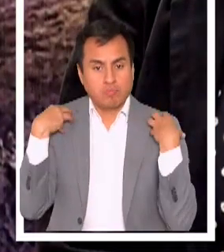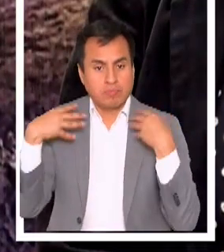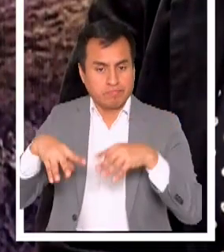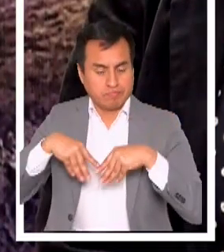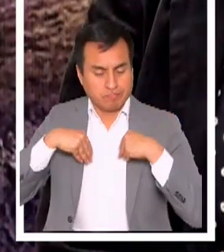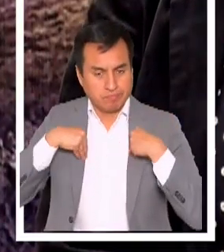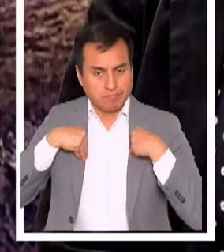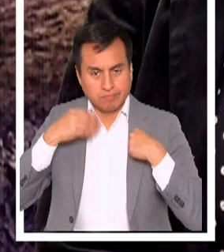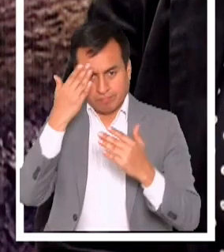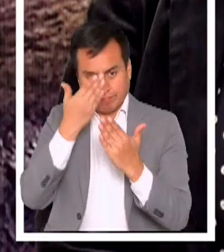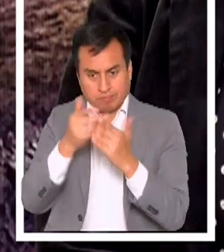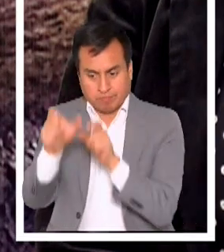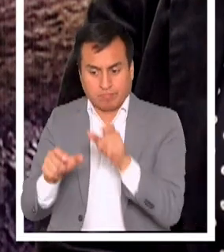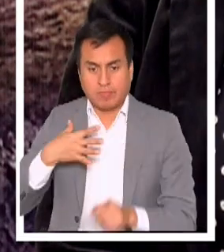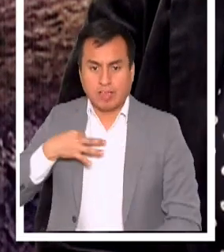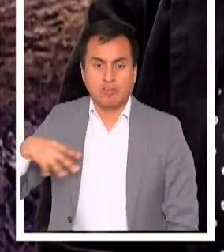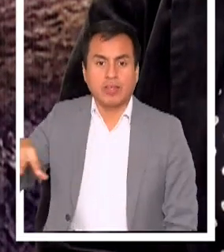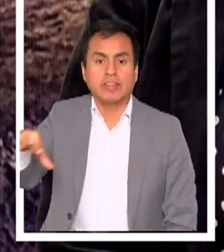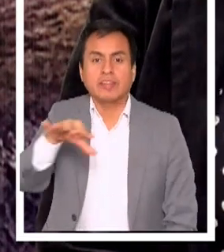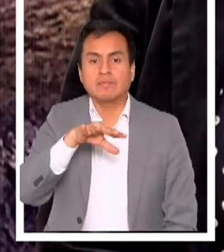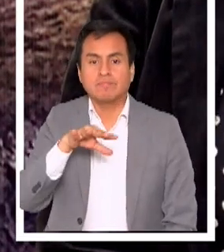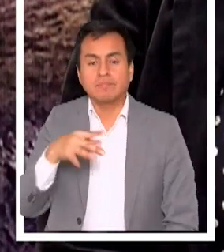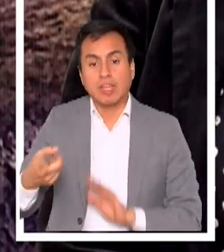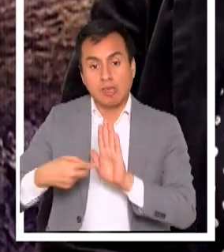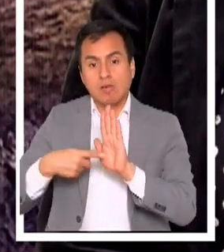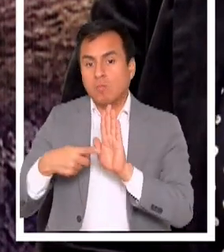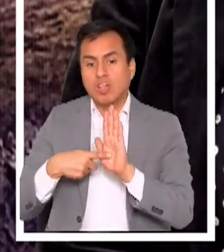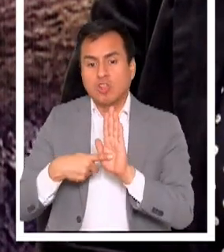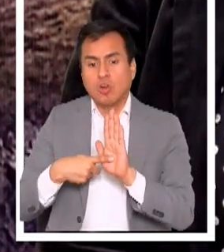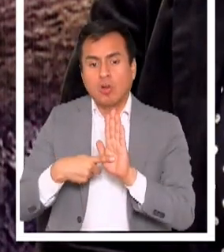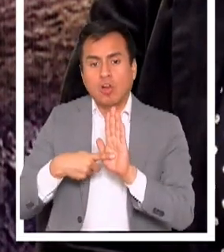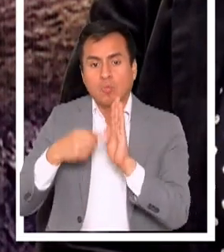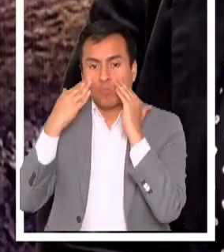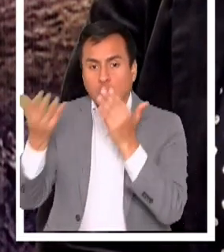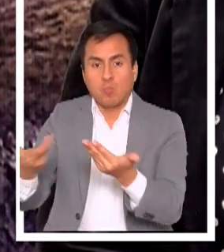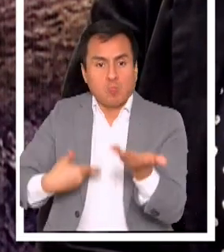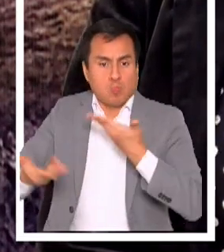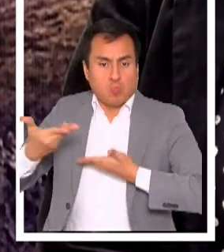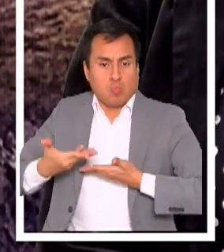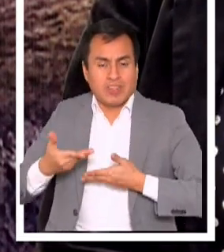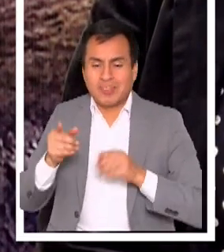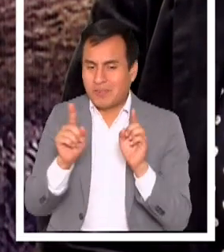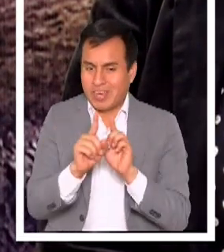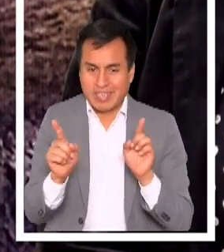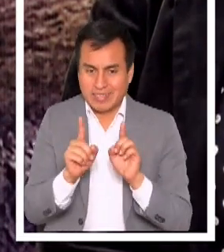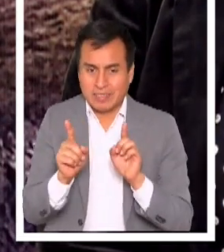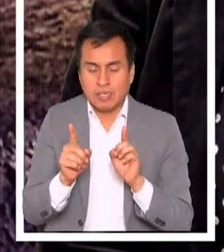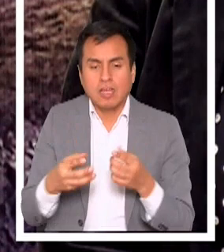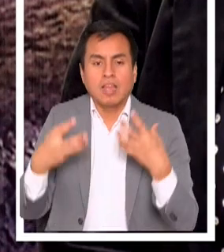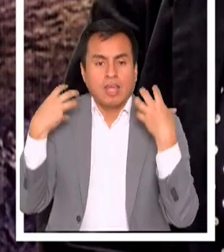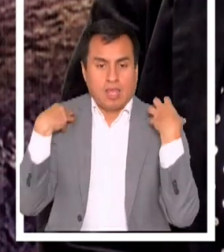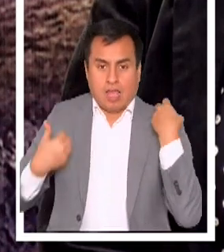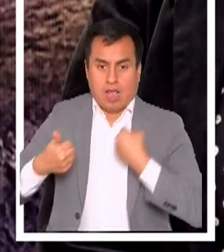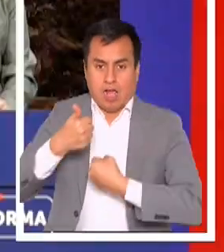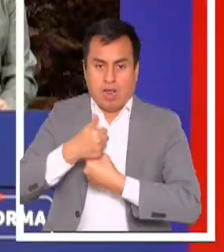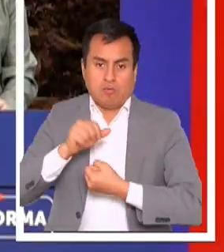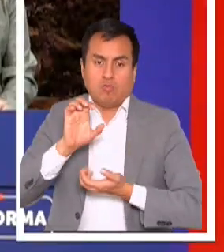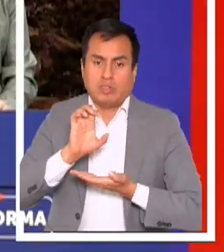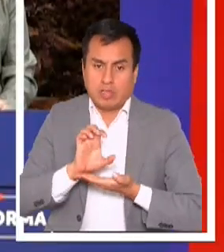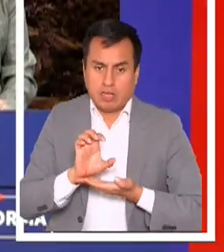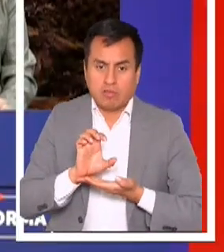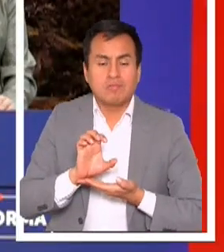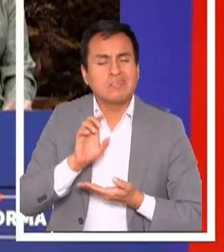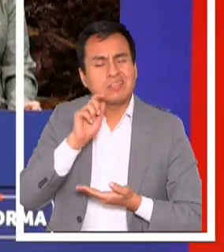responsabilidades frente a la ciudadanía los impuestos no es plata que nos regalen a quienes estamos a cargo del Estado